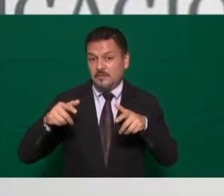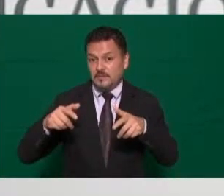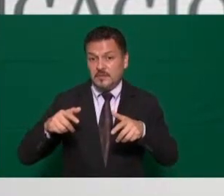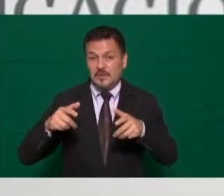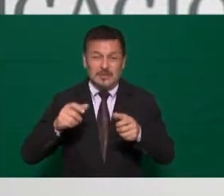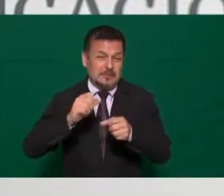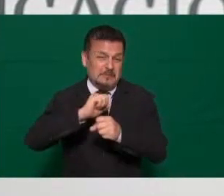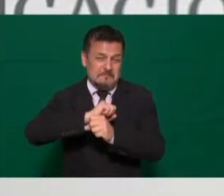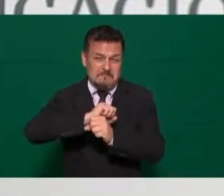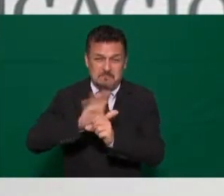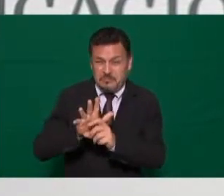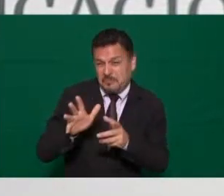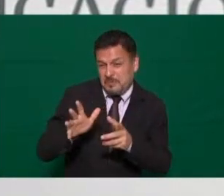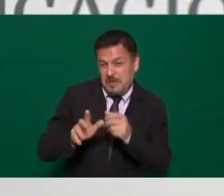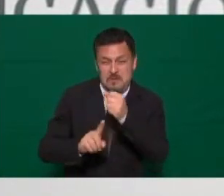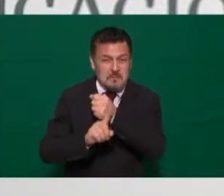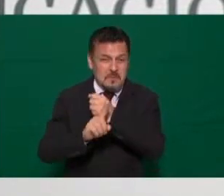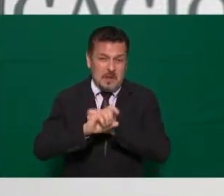pandemias.